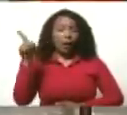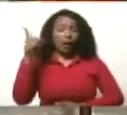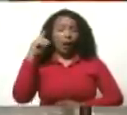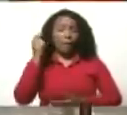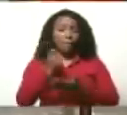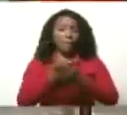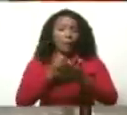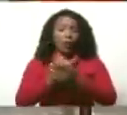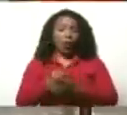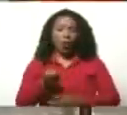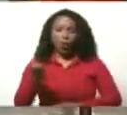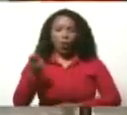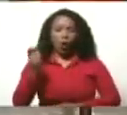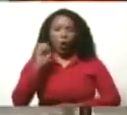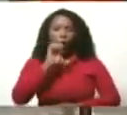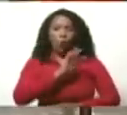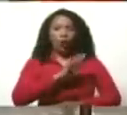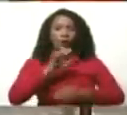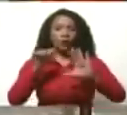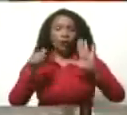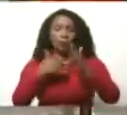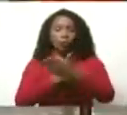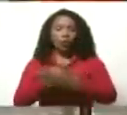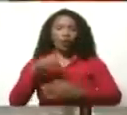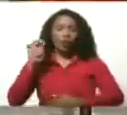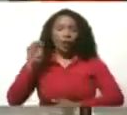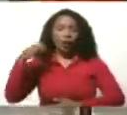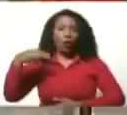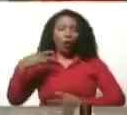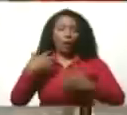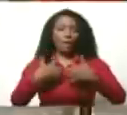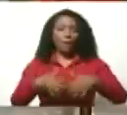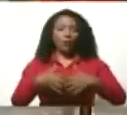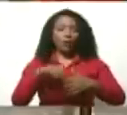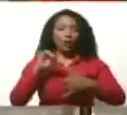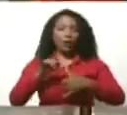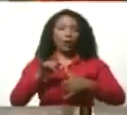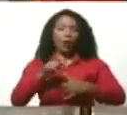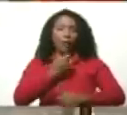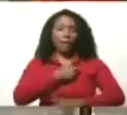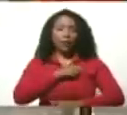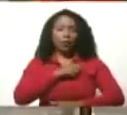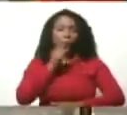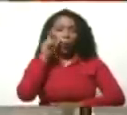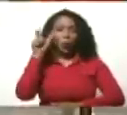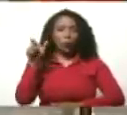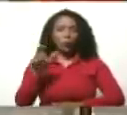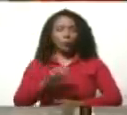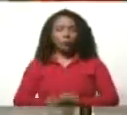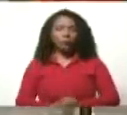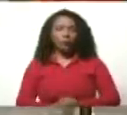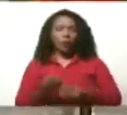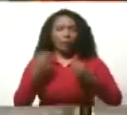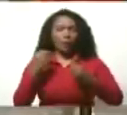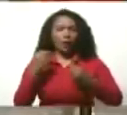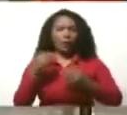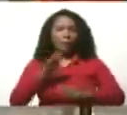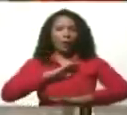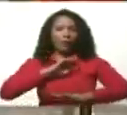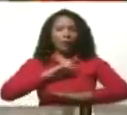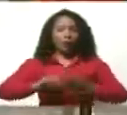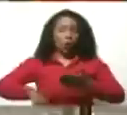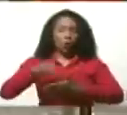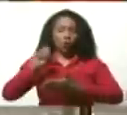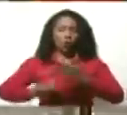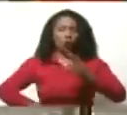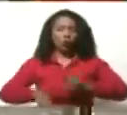un soborno de 46 millones de euros por parte de la empresa de ingeniería española Duro Felguera para obtener un contrato de